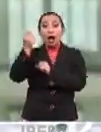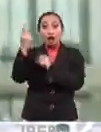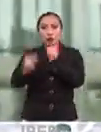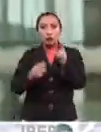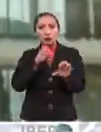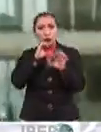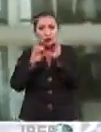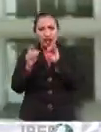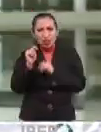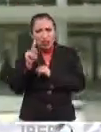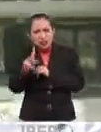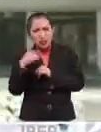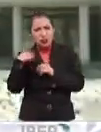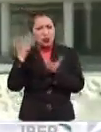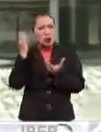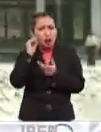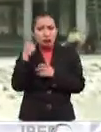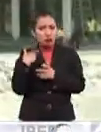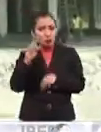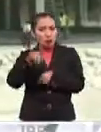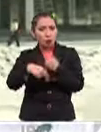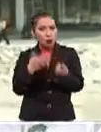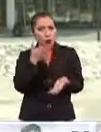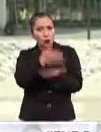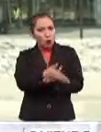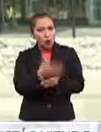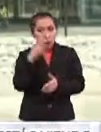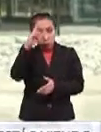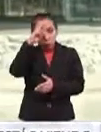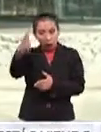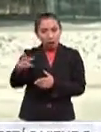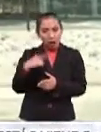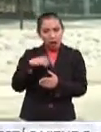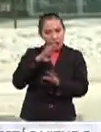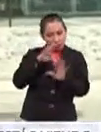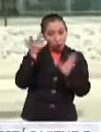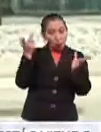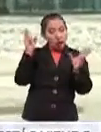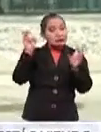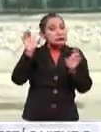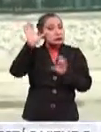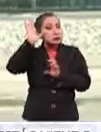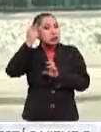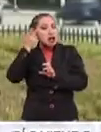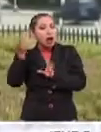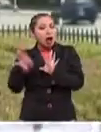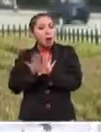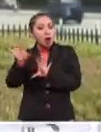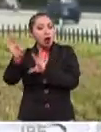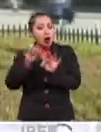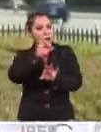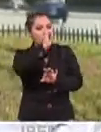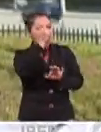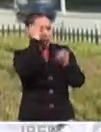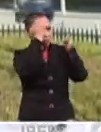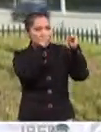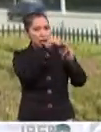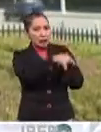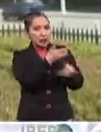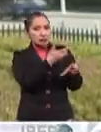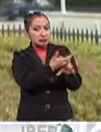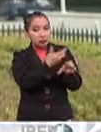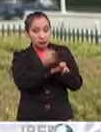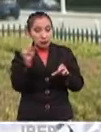algunos medios de comunicación. Entonces podemos ver claramente que hay una agenda por parte de China y hay otra agenda para